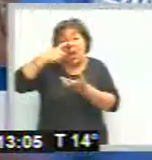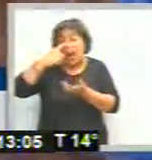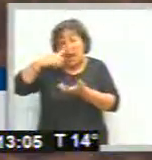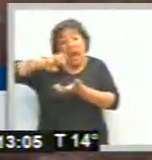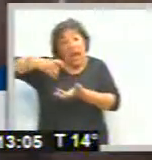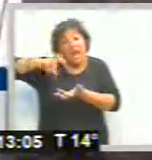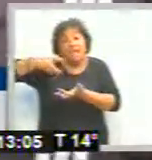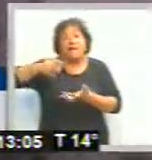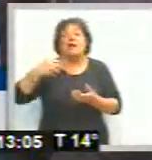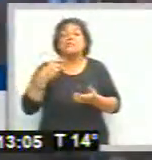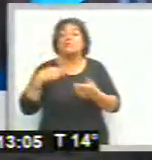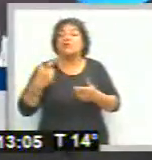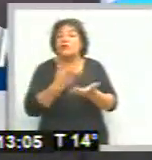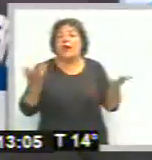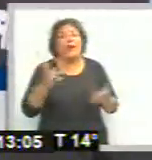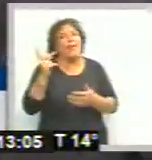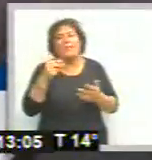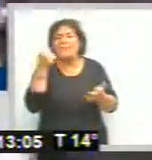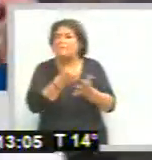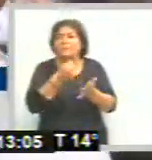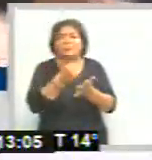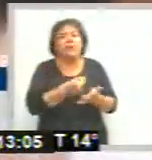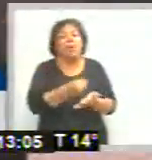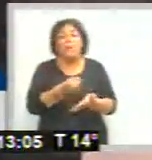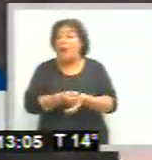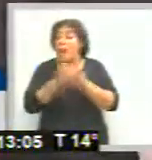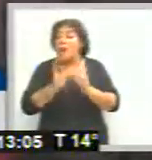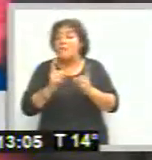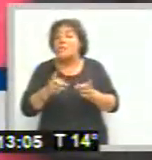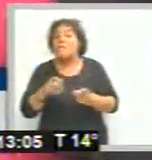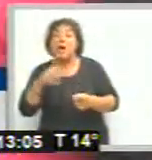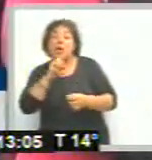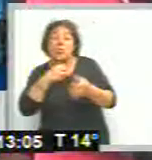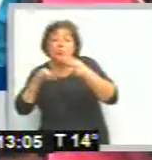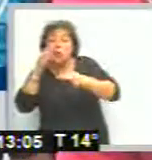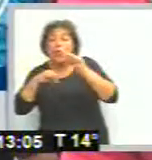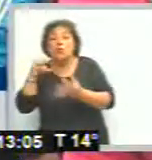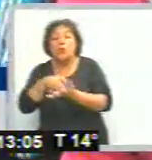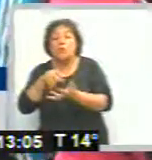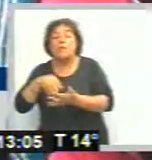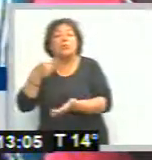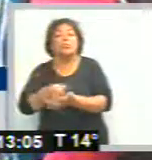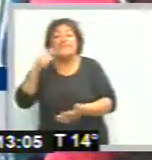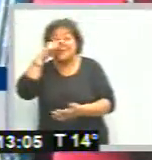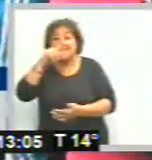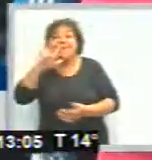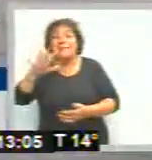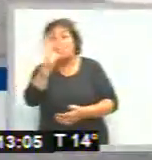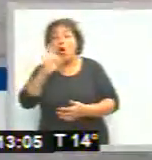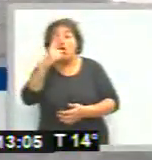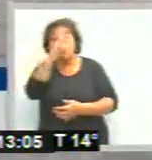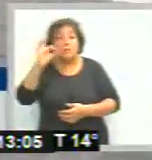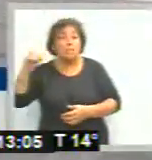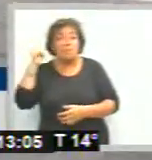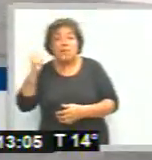muchísimo conseguirla. Y usted va a comprar la misma social en un almacén de un barrio, le cobran 75 pesos hasta 100 pesos. ¿Y qué